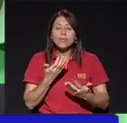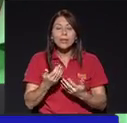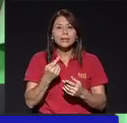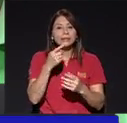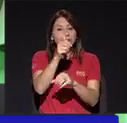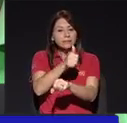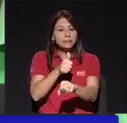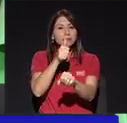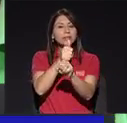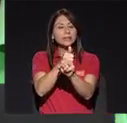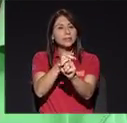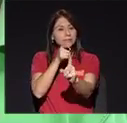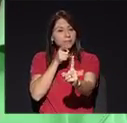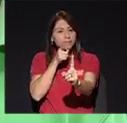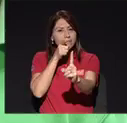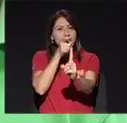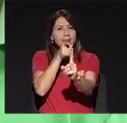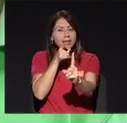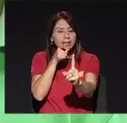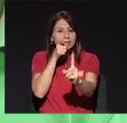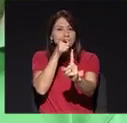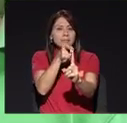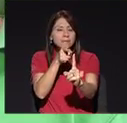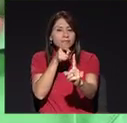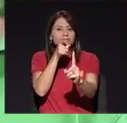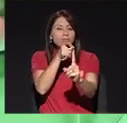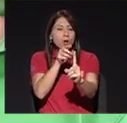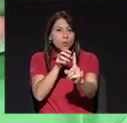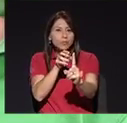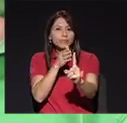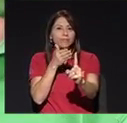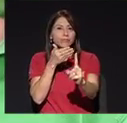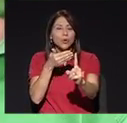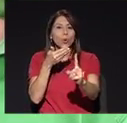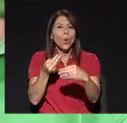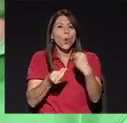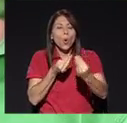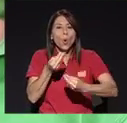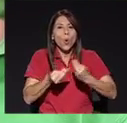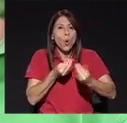las metas, la forma de cómo ir uno